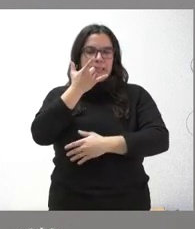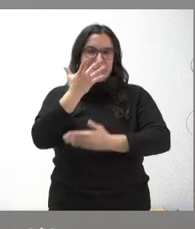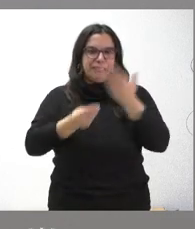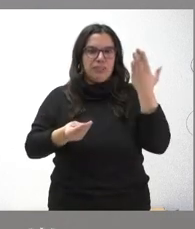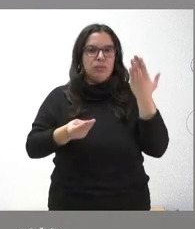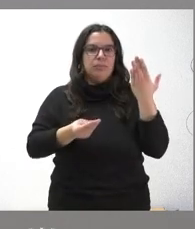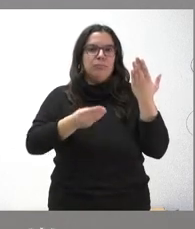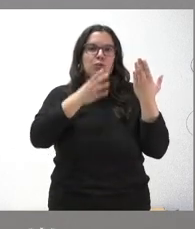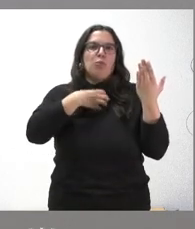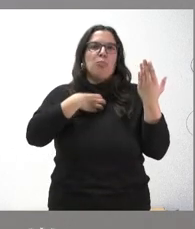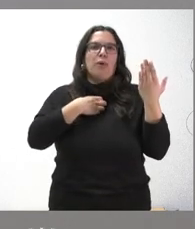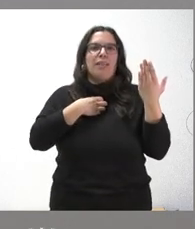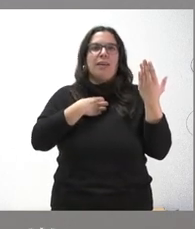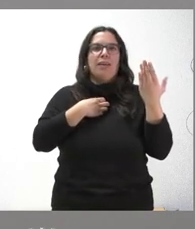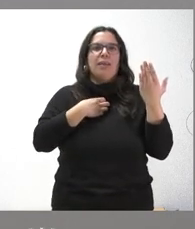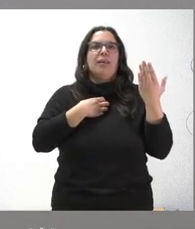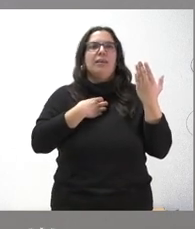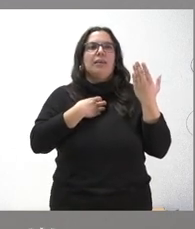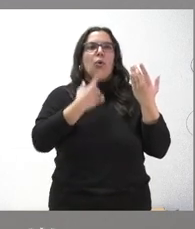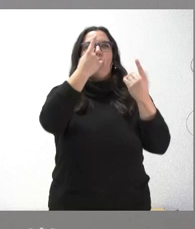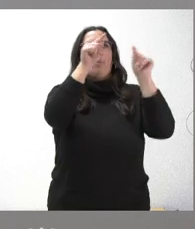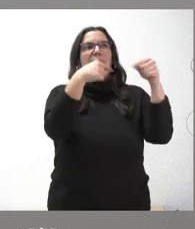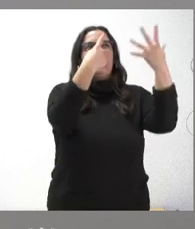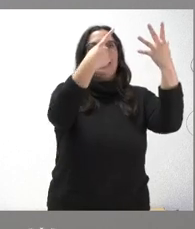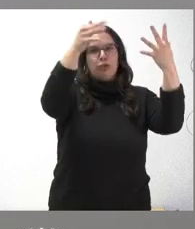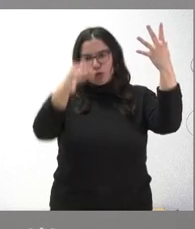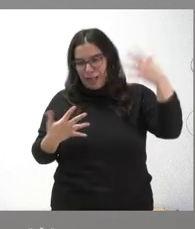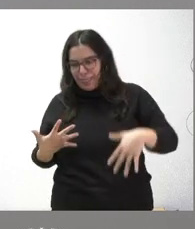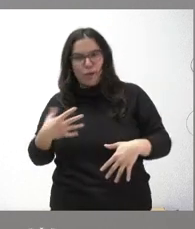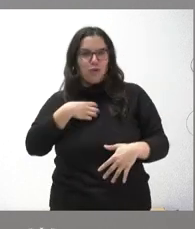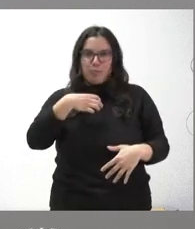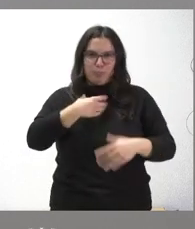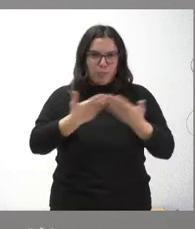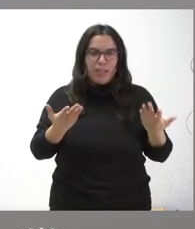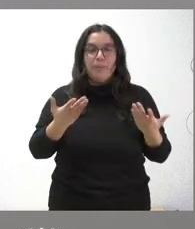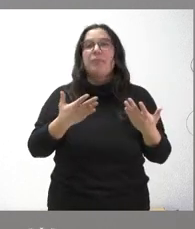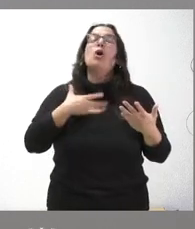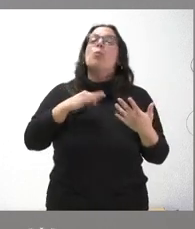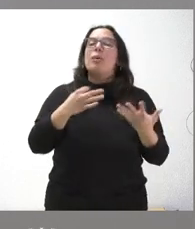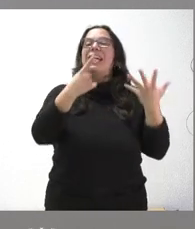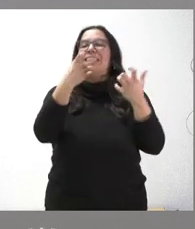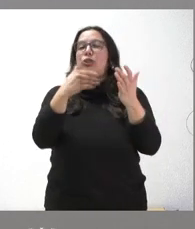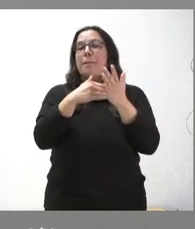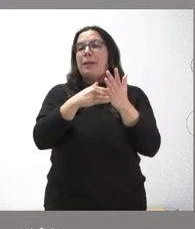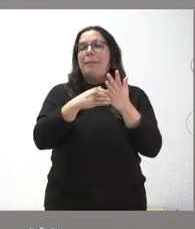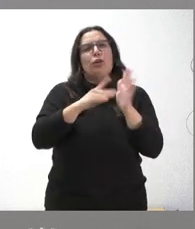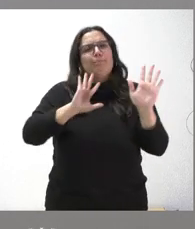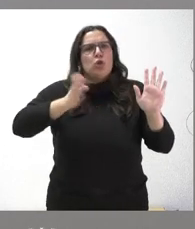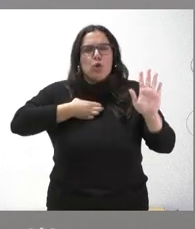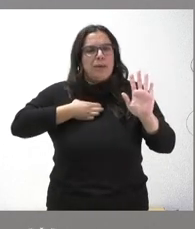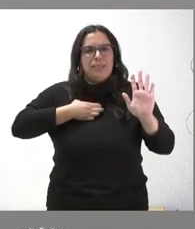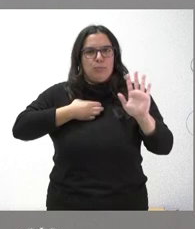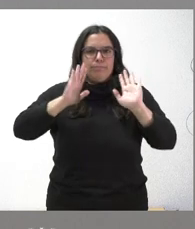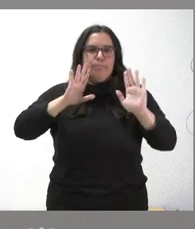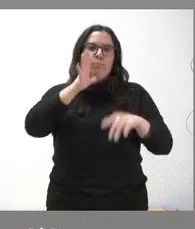que una provincia tenga seis y la suma sean cinco luego es posible que sean 600,000 pero no me atrevo a decírselo con lo